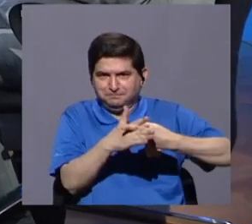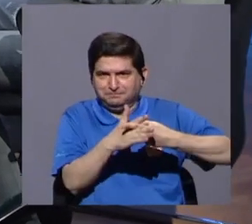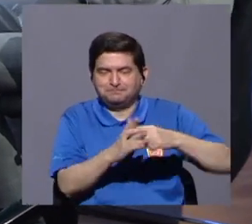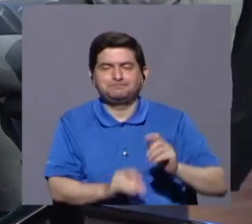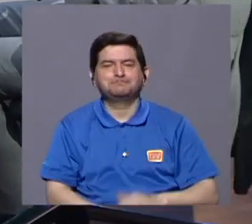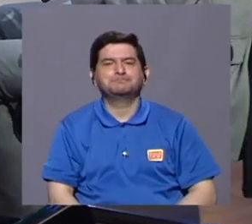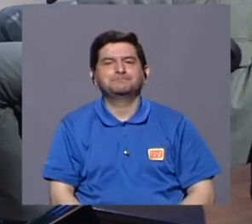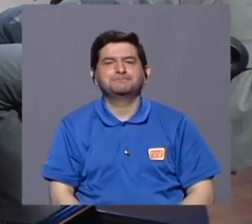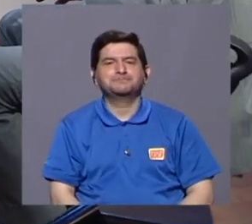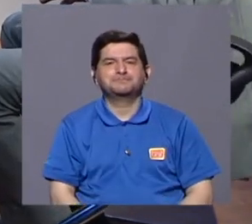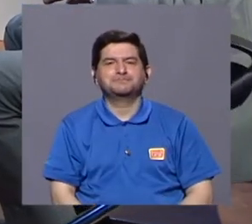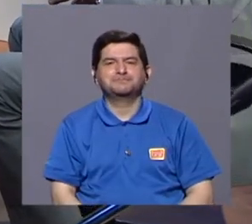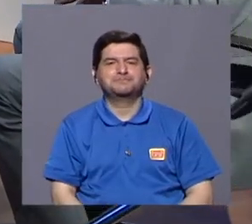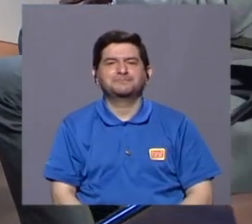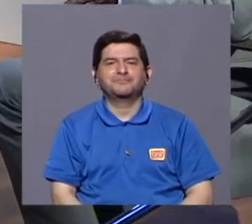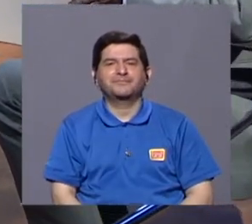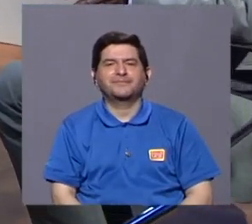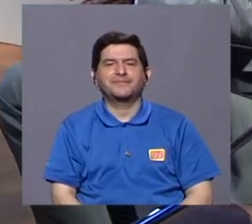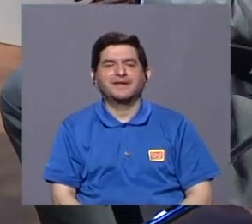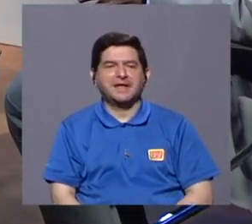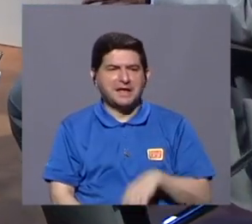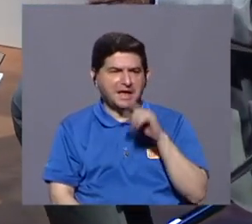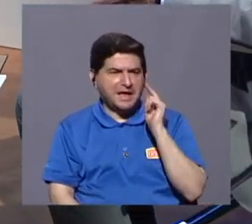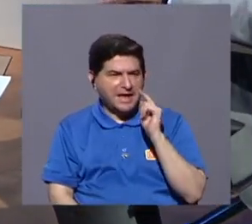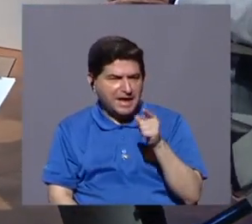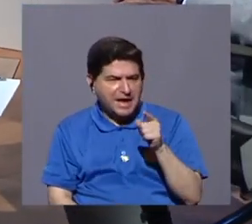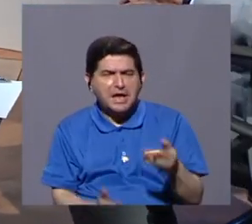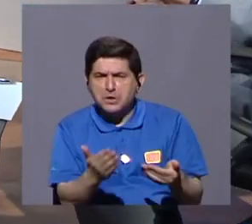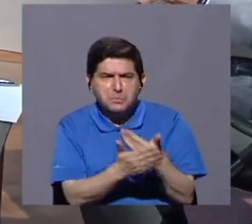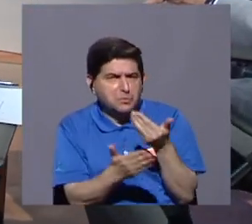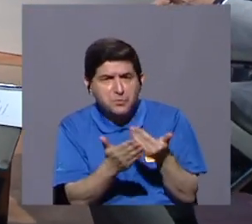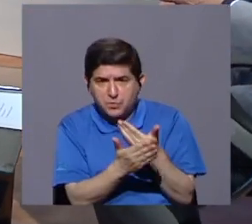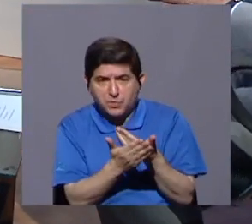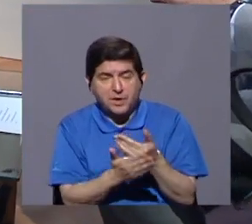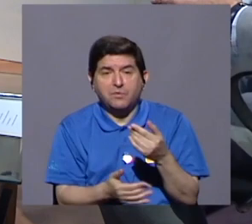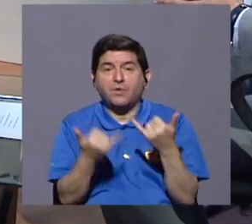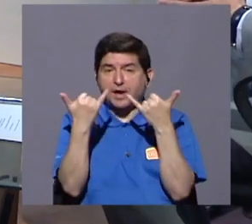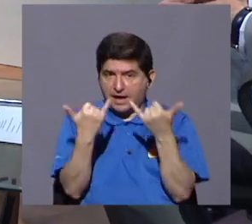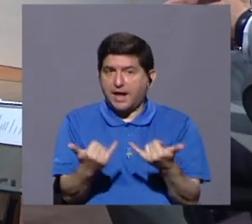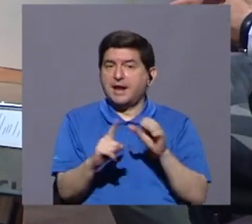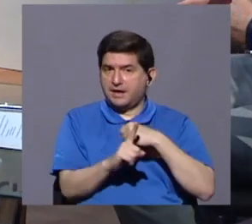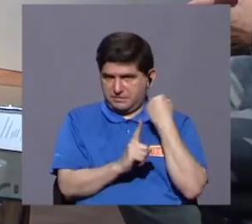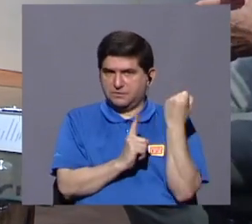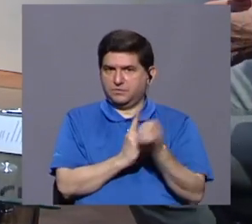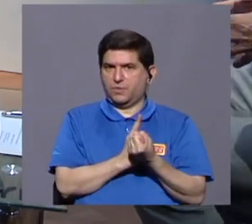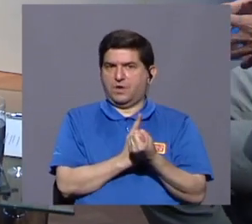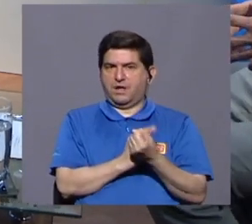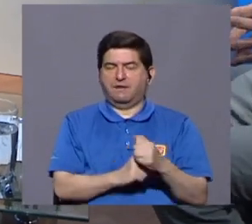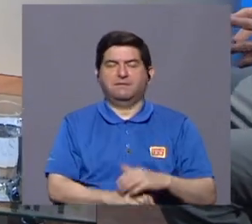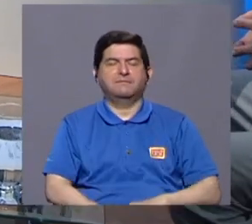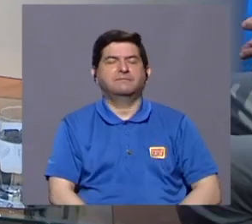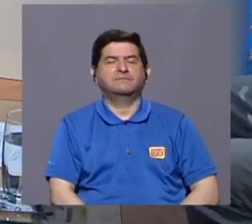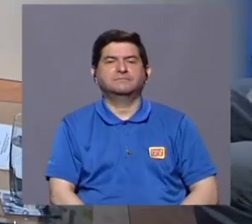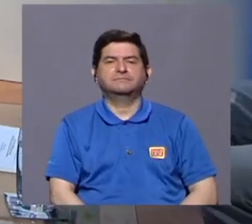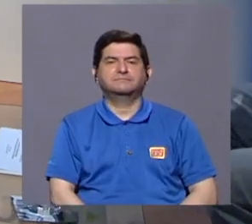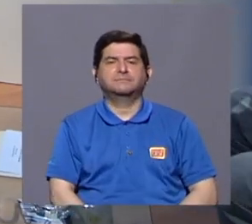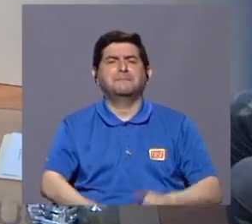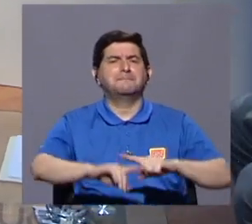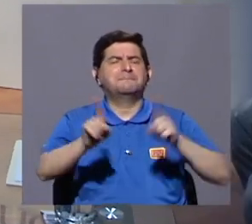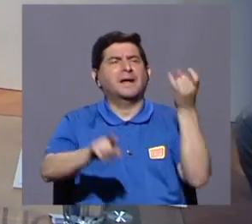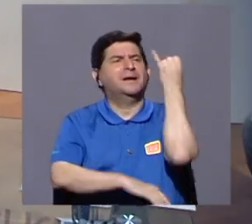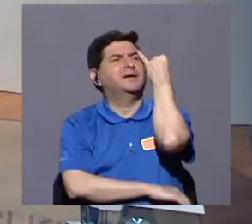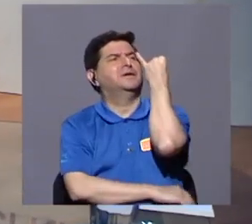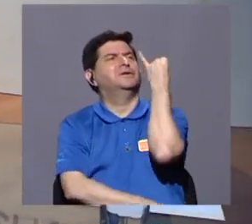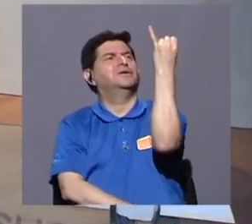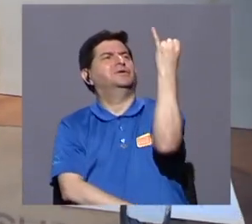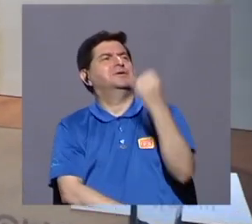proyecto es relativamente nuevo a cómo está ahorita ver cómo se está desarrollando actualmente pero la idea